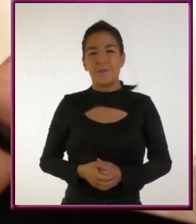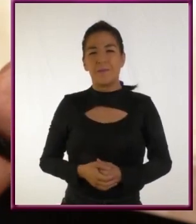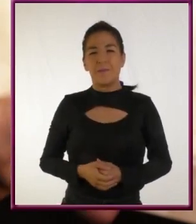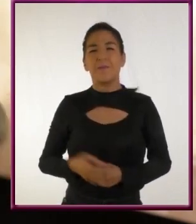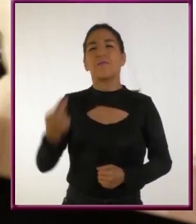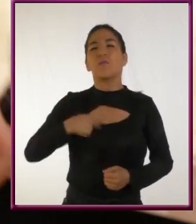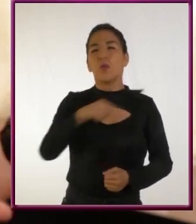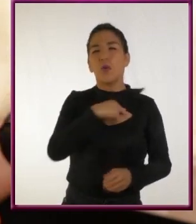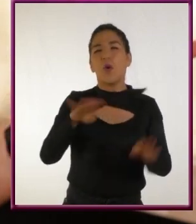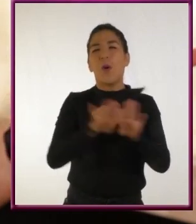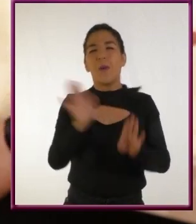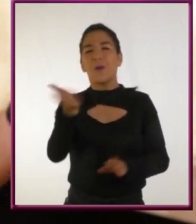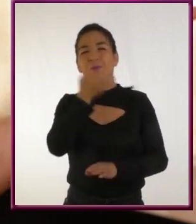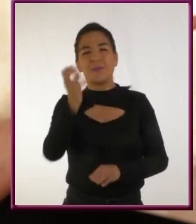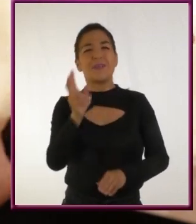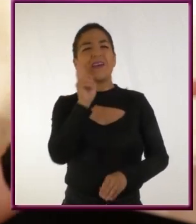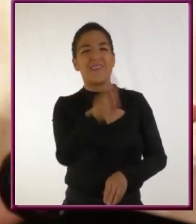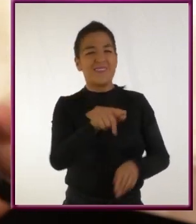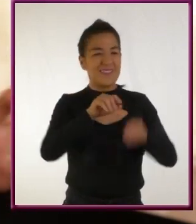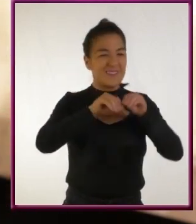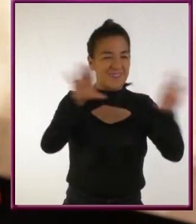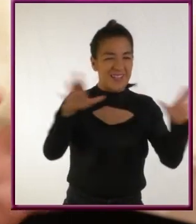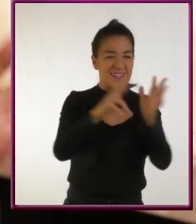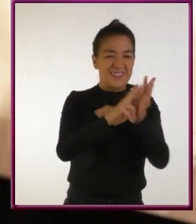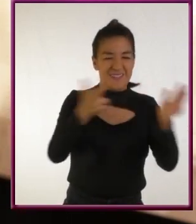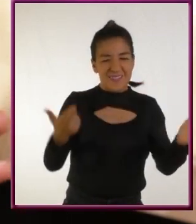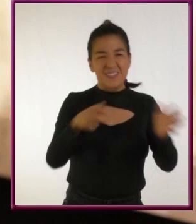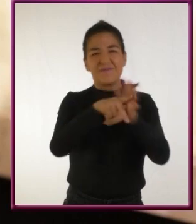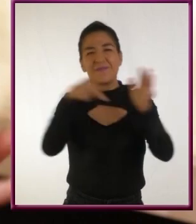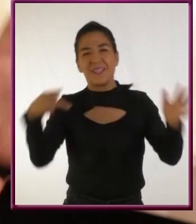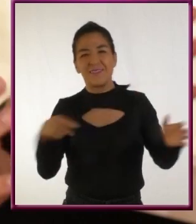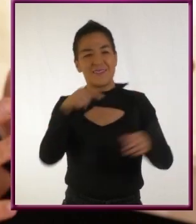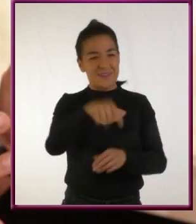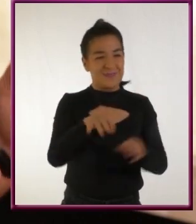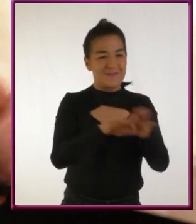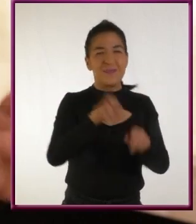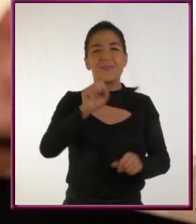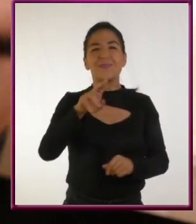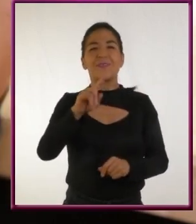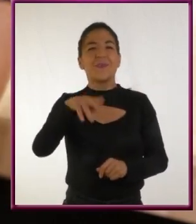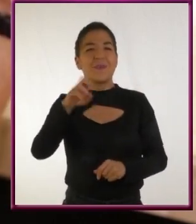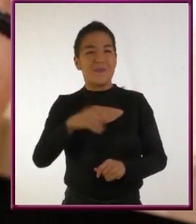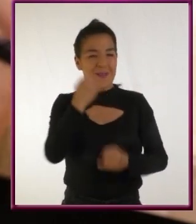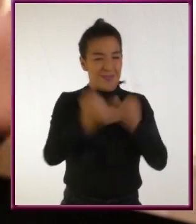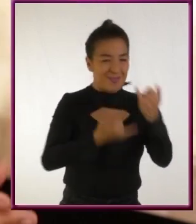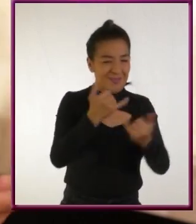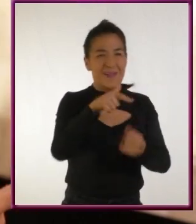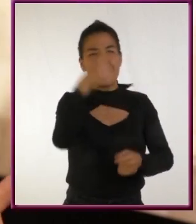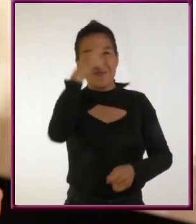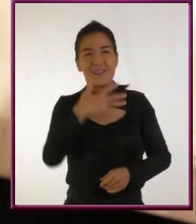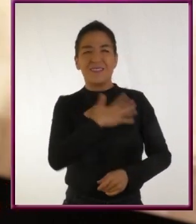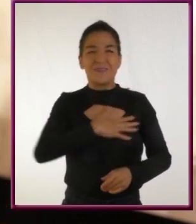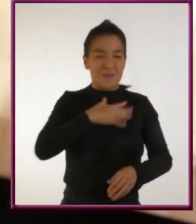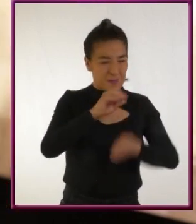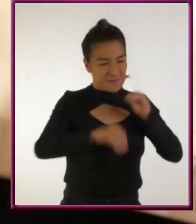es, nosotros estamos acostumbrados a ver en publicaciones, en revistas, en periódicos, estos sudokus, ¿no?, que aparecen en los domingos para todos